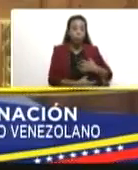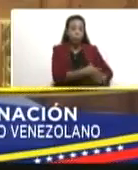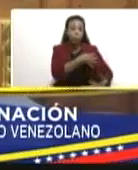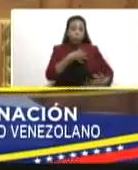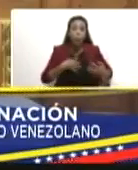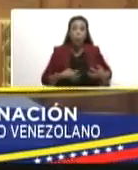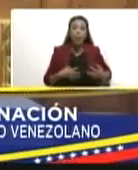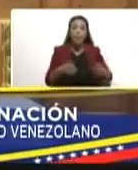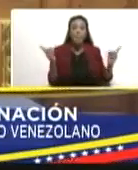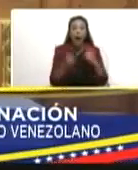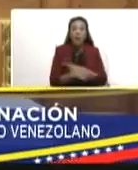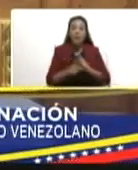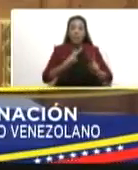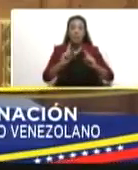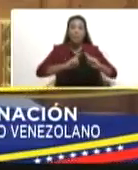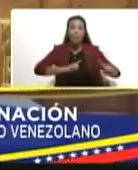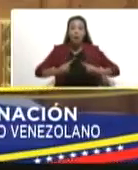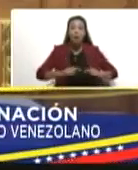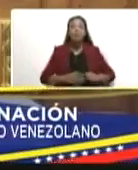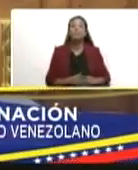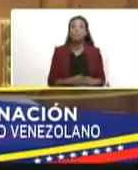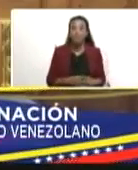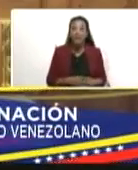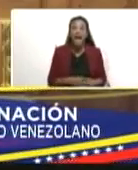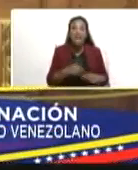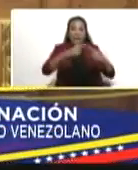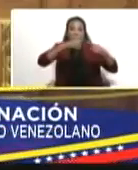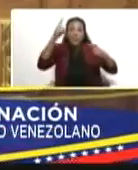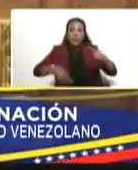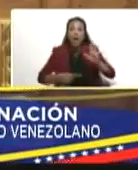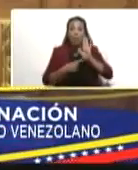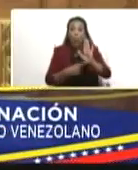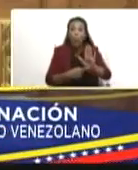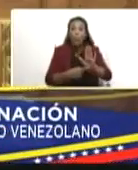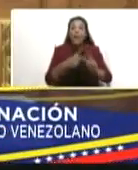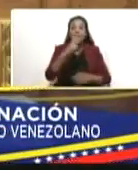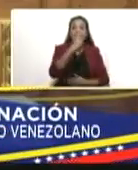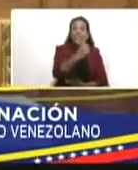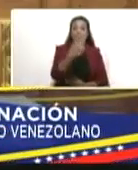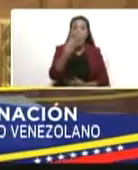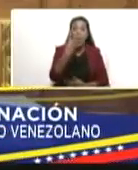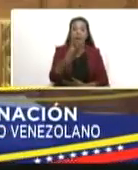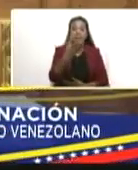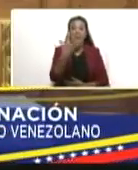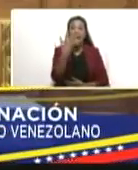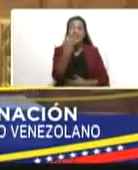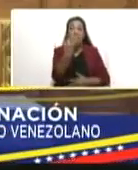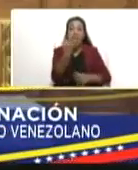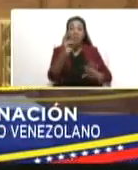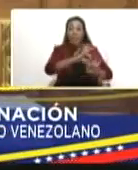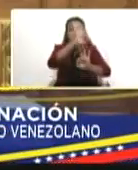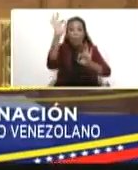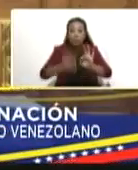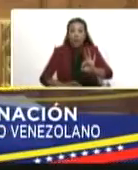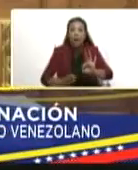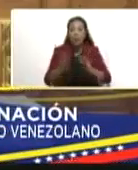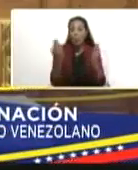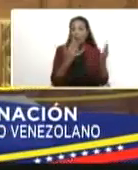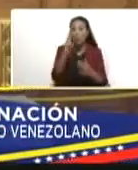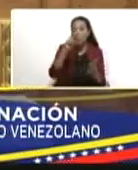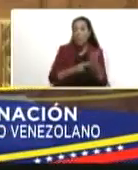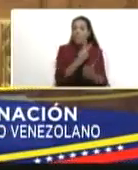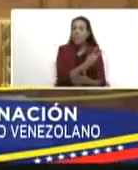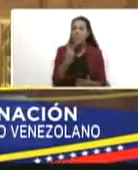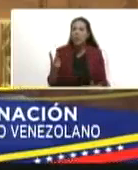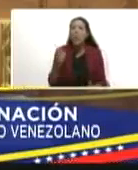y kit de hemodinamia esta cifra representó un momento de 147 En comparación con el 2022 quién